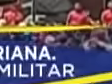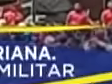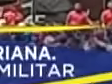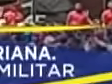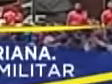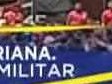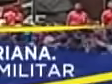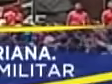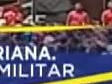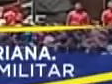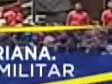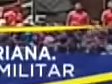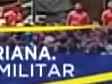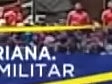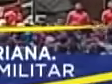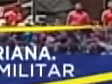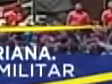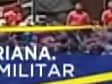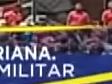Yo quiero